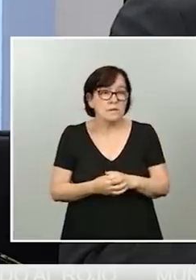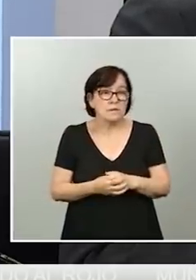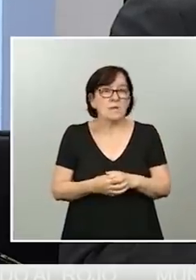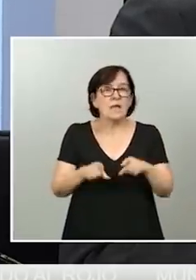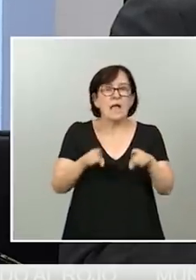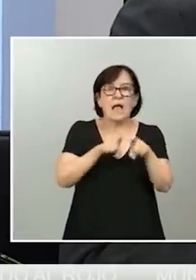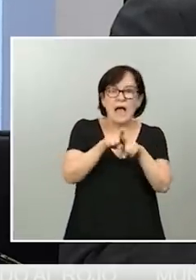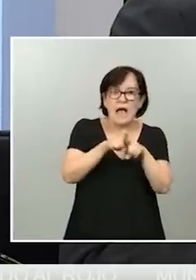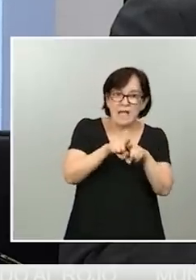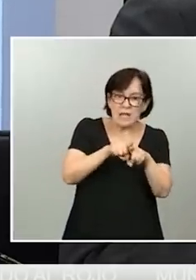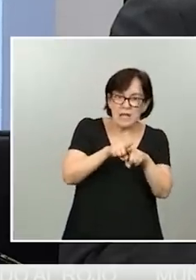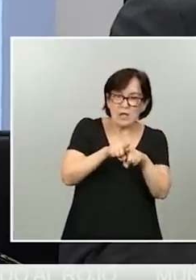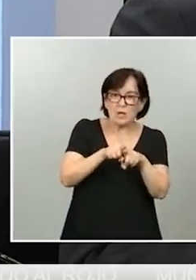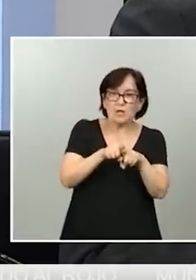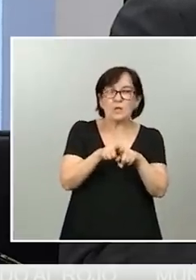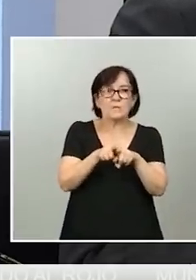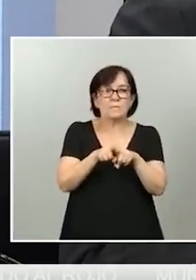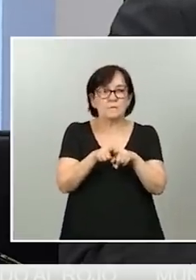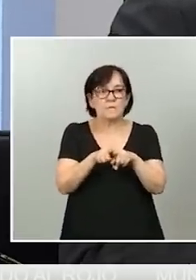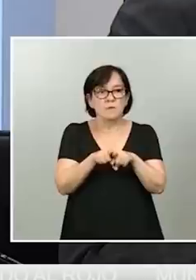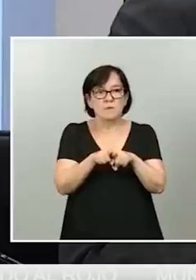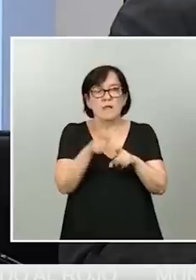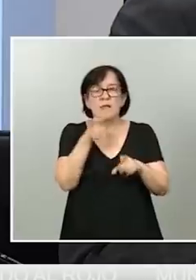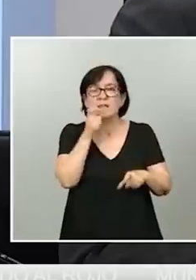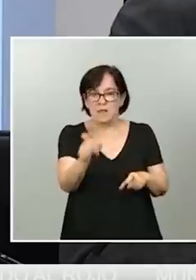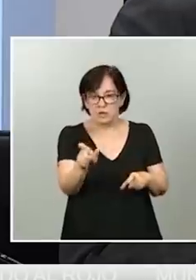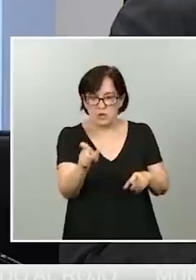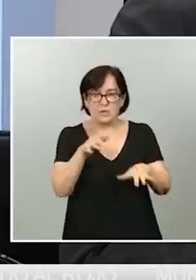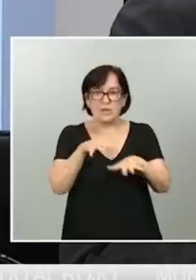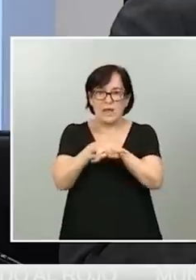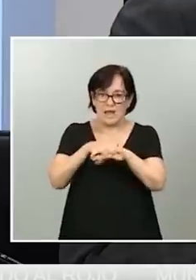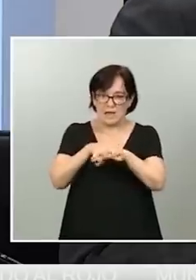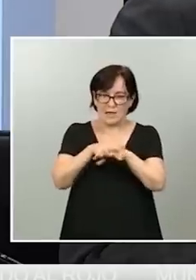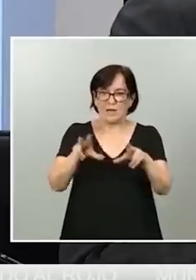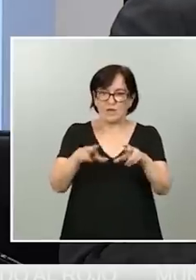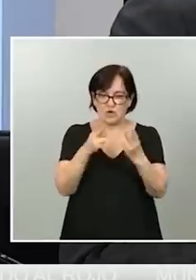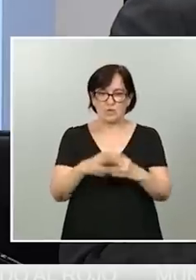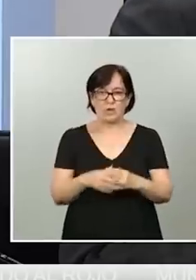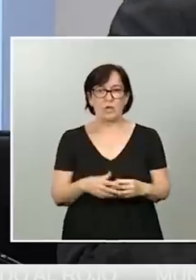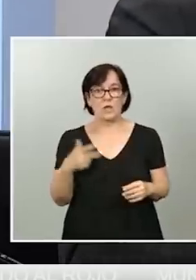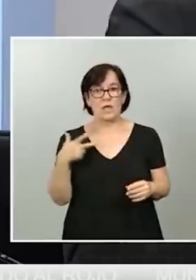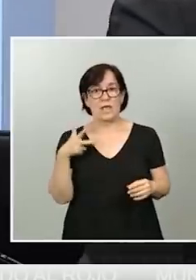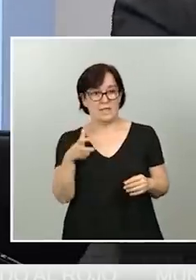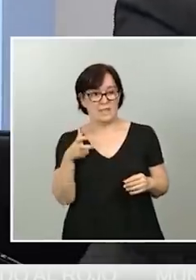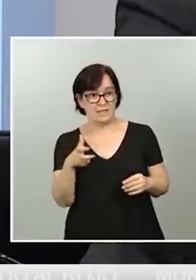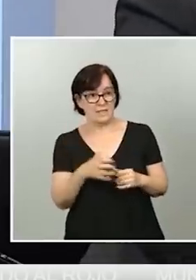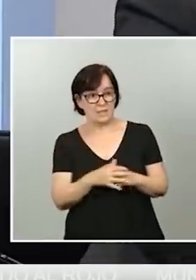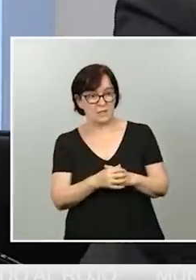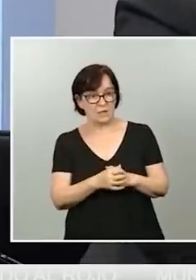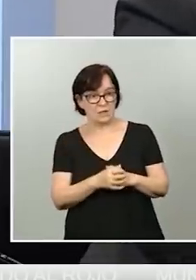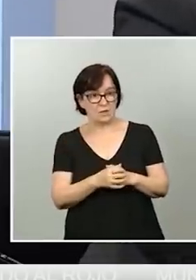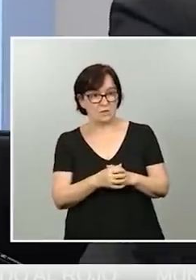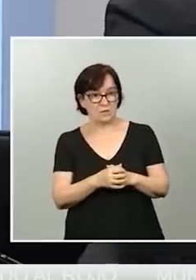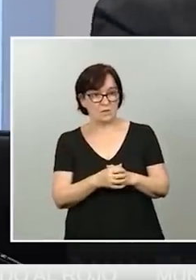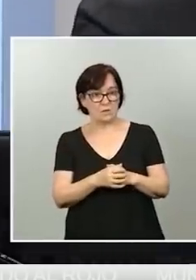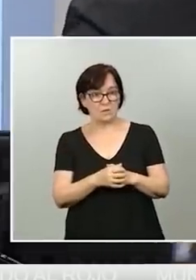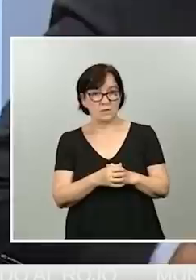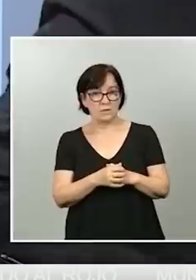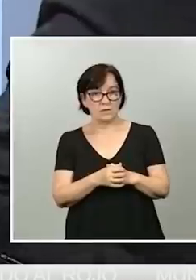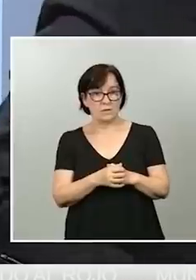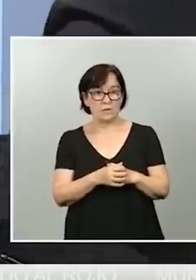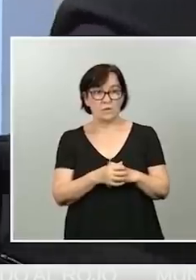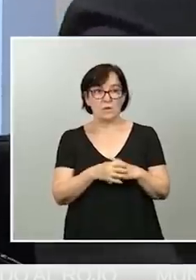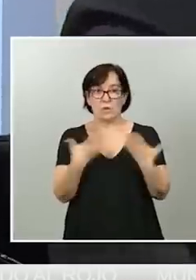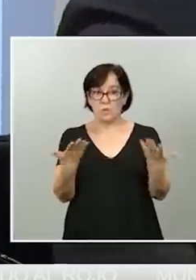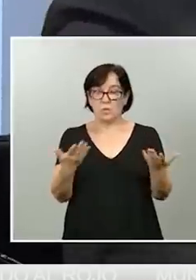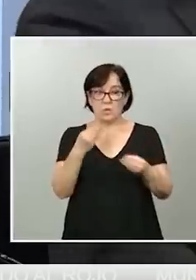Algo a defender con todas nuestras fuerzas. Pues ya. Te lo dice alguien que tiene 75 años y